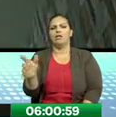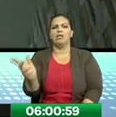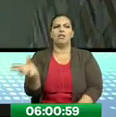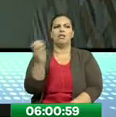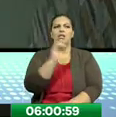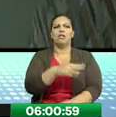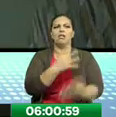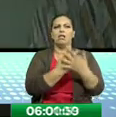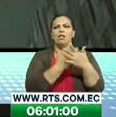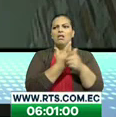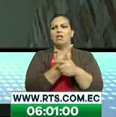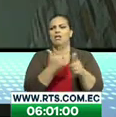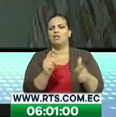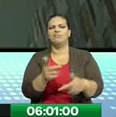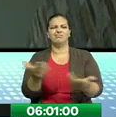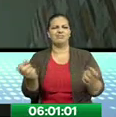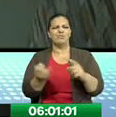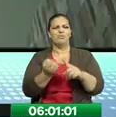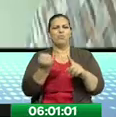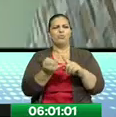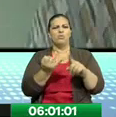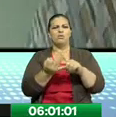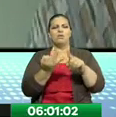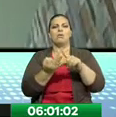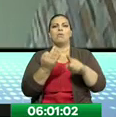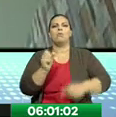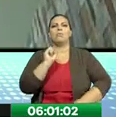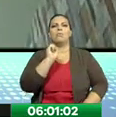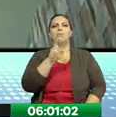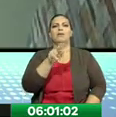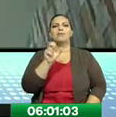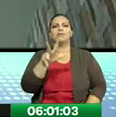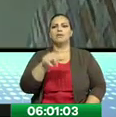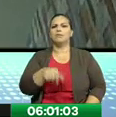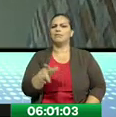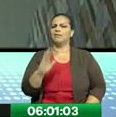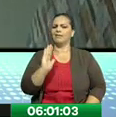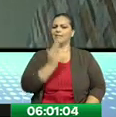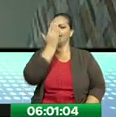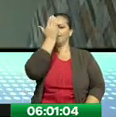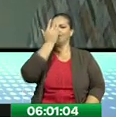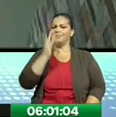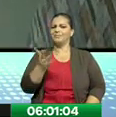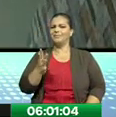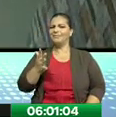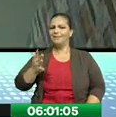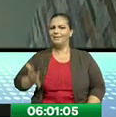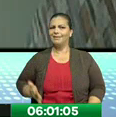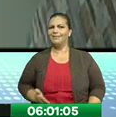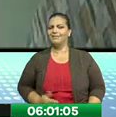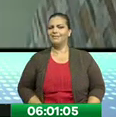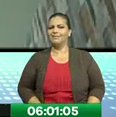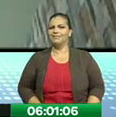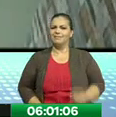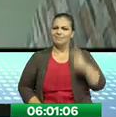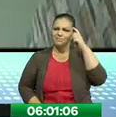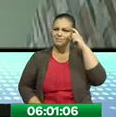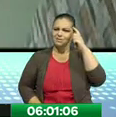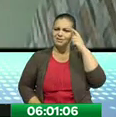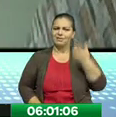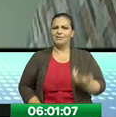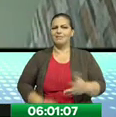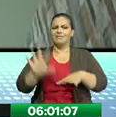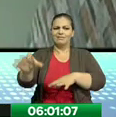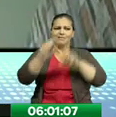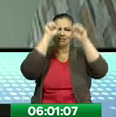puso no le es grato. Es si él no pertenece a ese círculo. Claro. Entonces hay que aislarlo ese señor. Pero por supuesto. Ya con 23